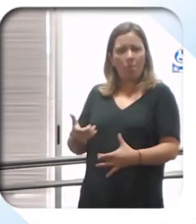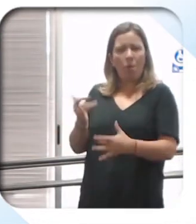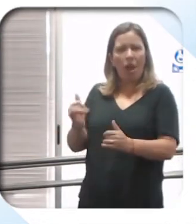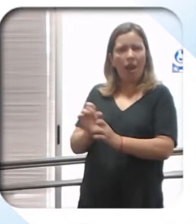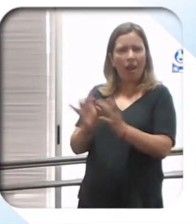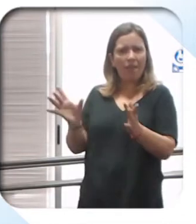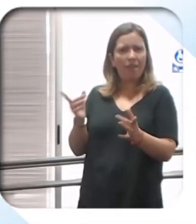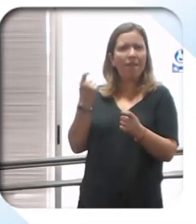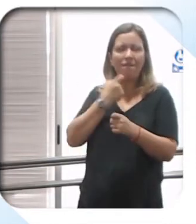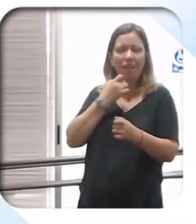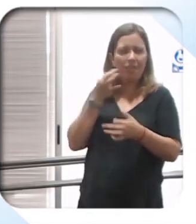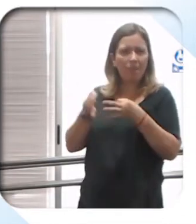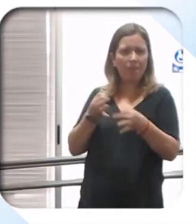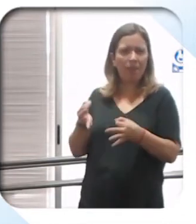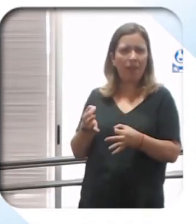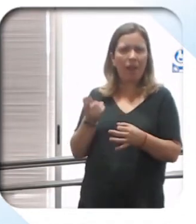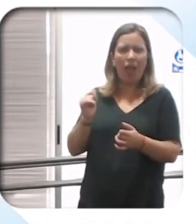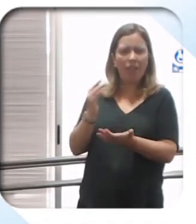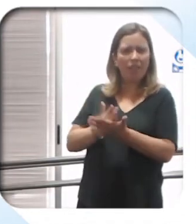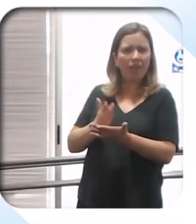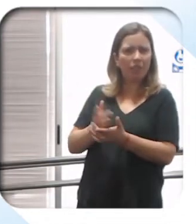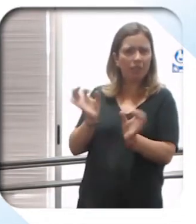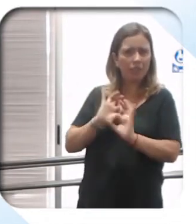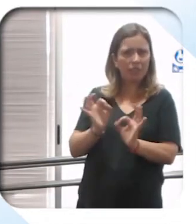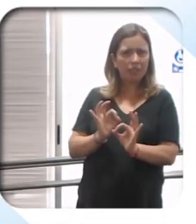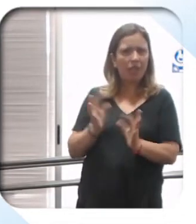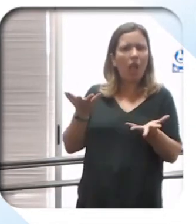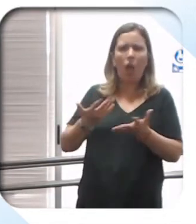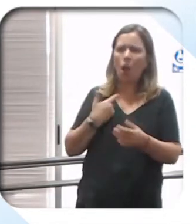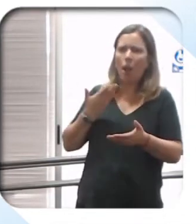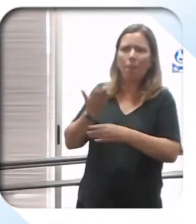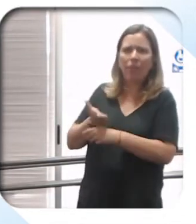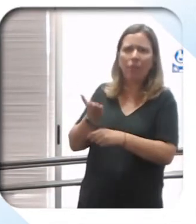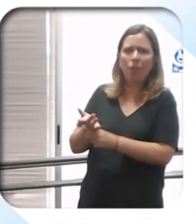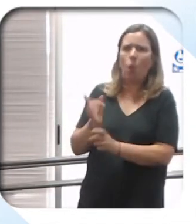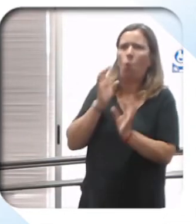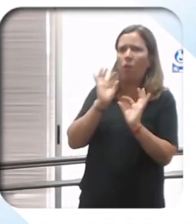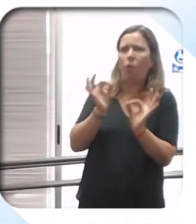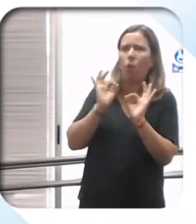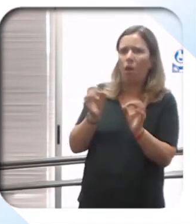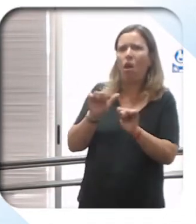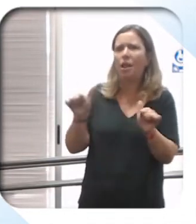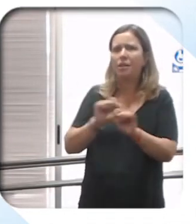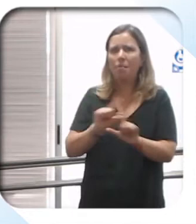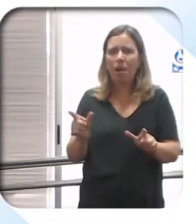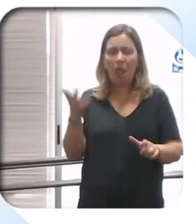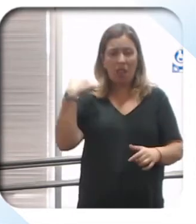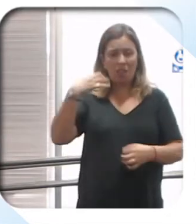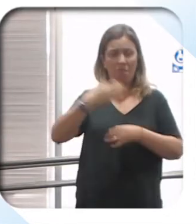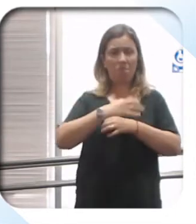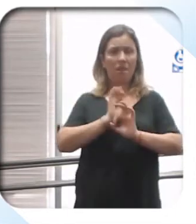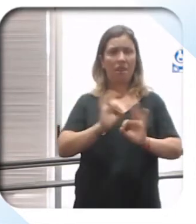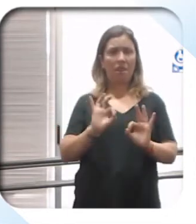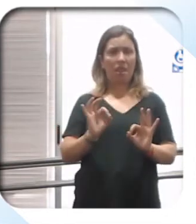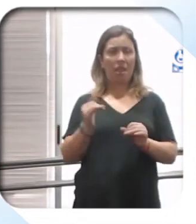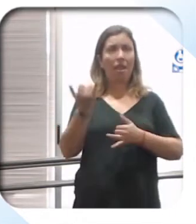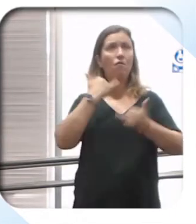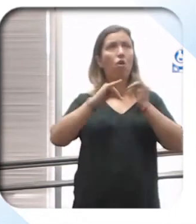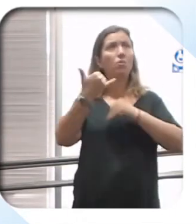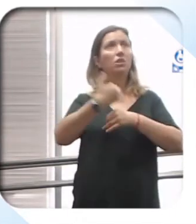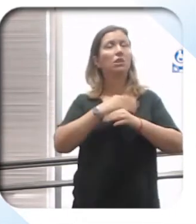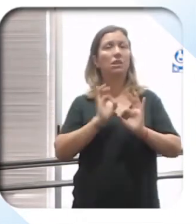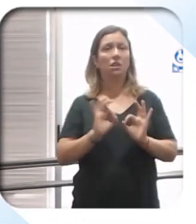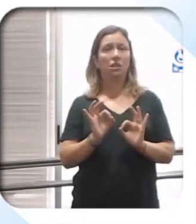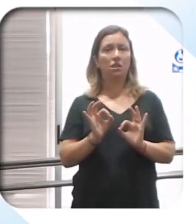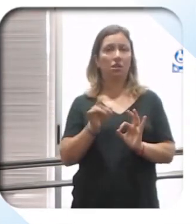que les reconocimos sus derechos, y ahora estamos exigiendo cosas que ellos nunca tuvieron acceso? ¿No